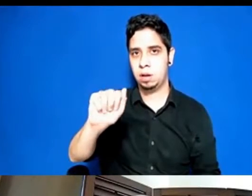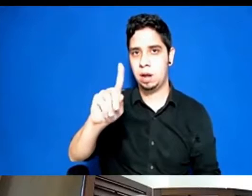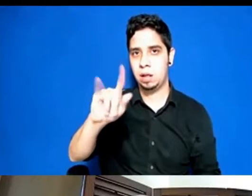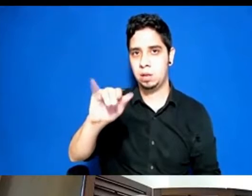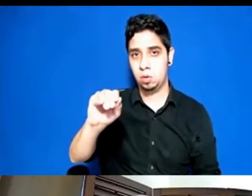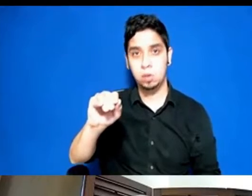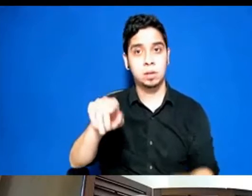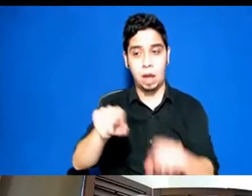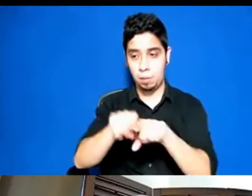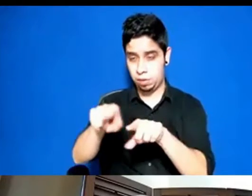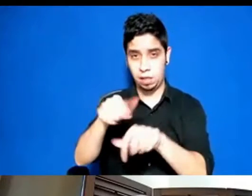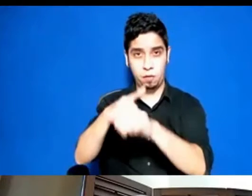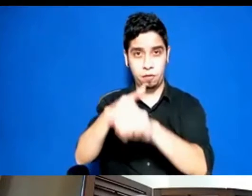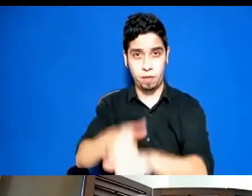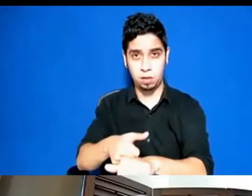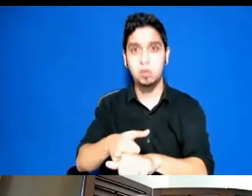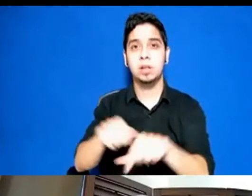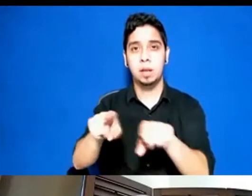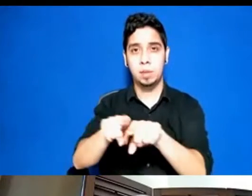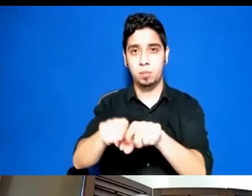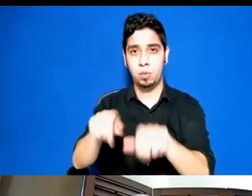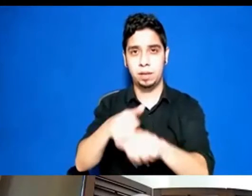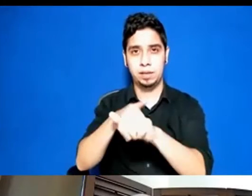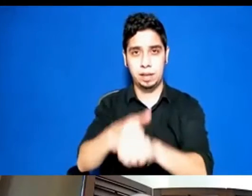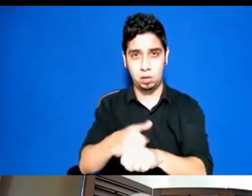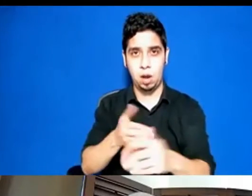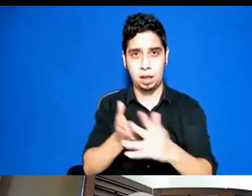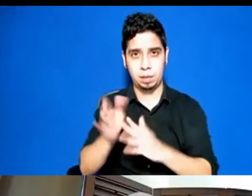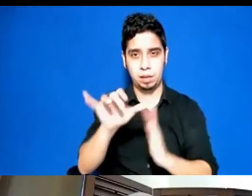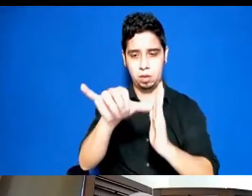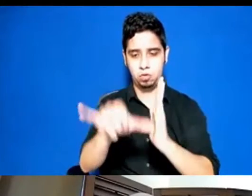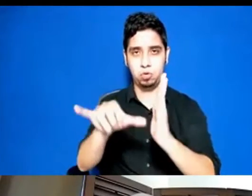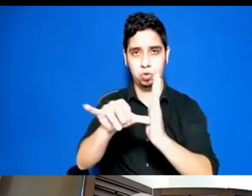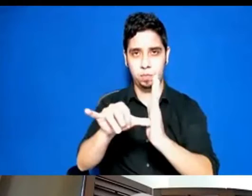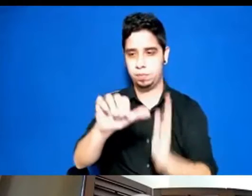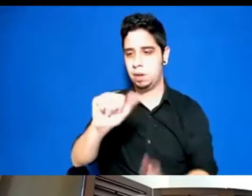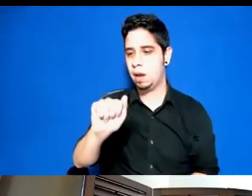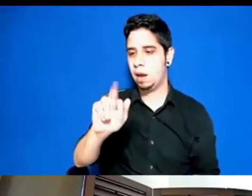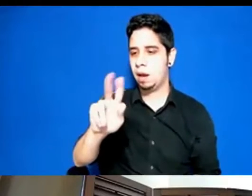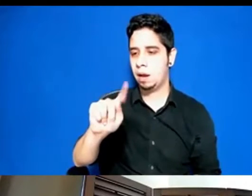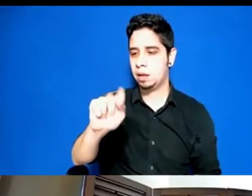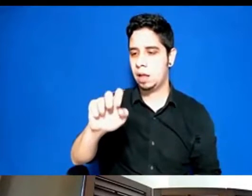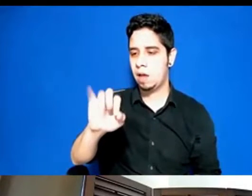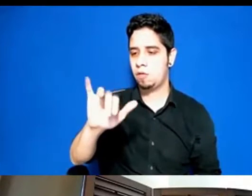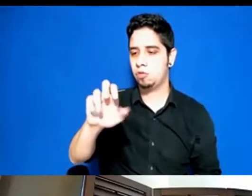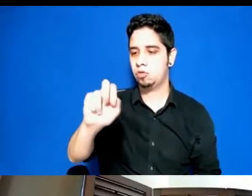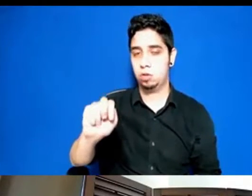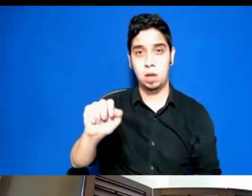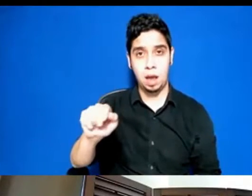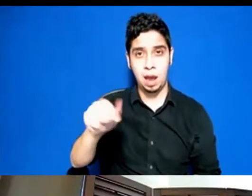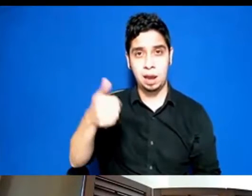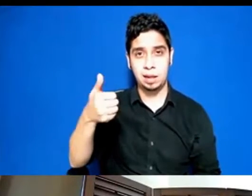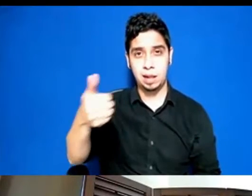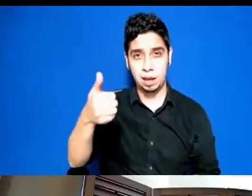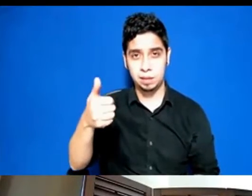pueden seguir a través de nuestro canal de YouTube, Arte Fusión. Ahí, mira, nos dan like y